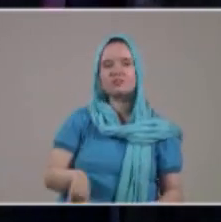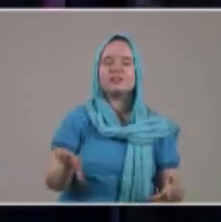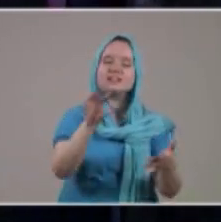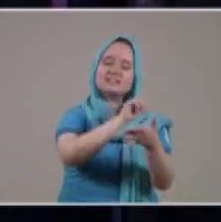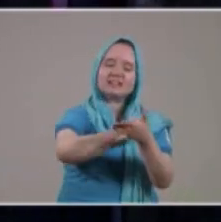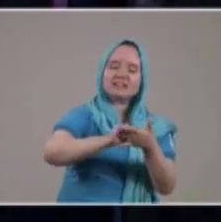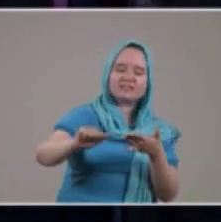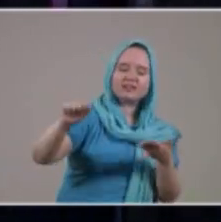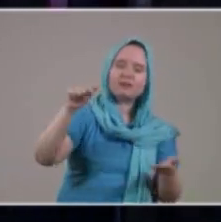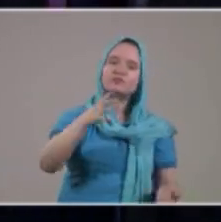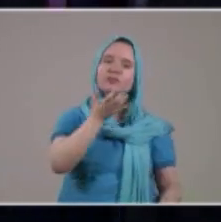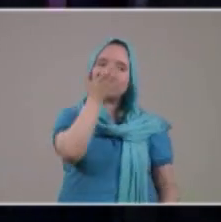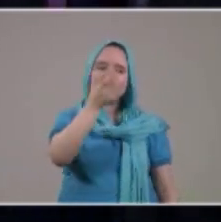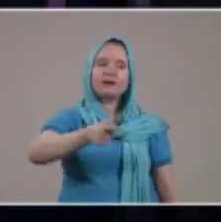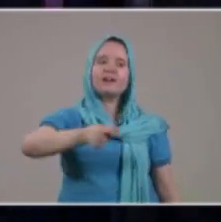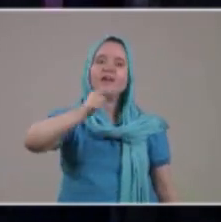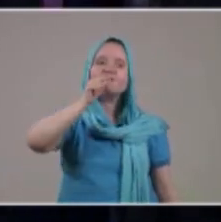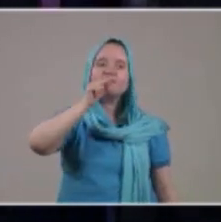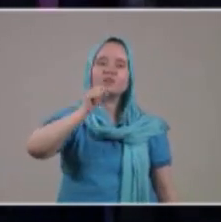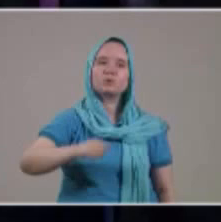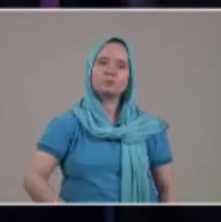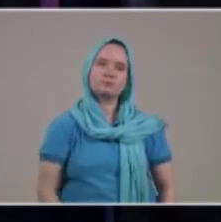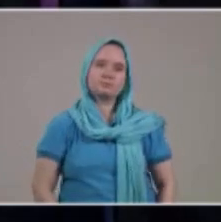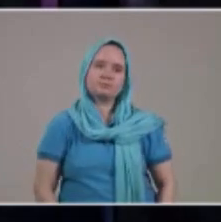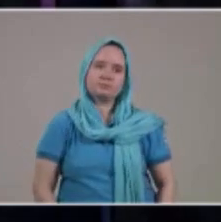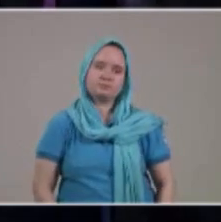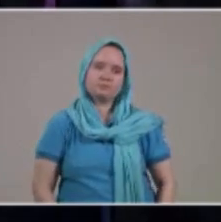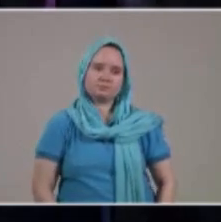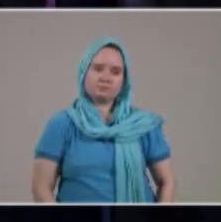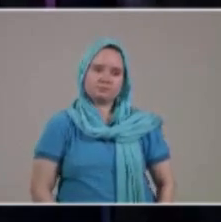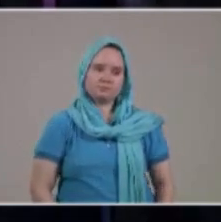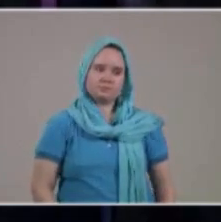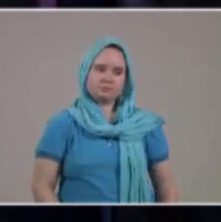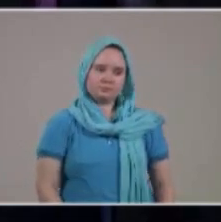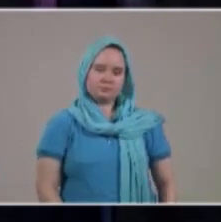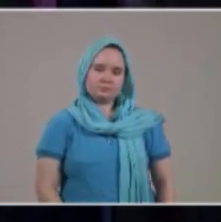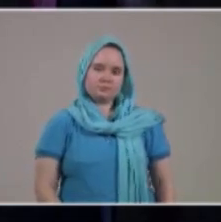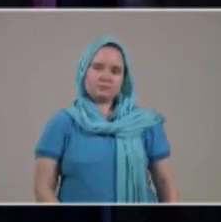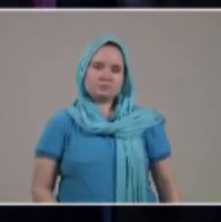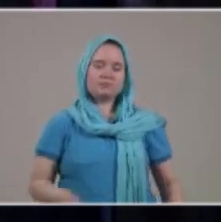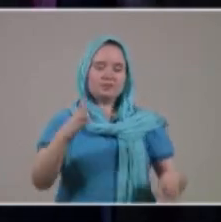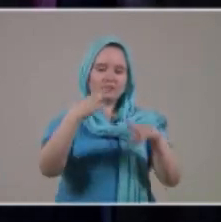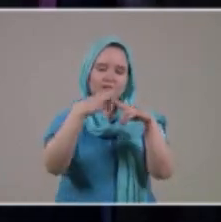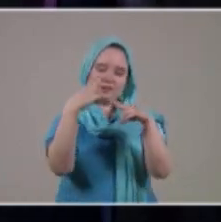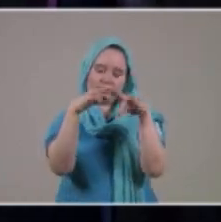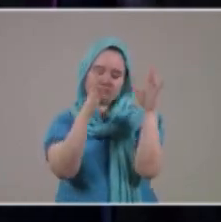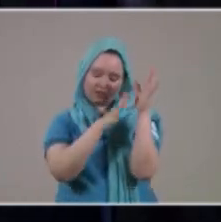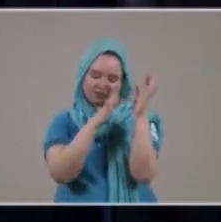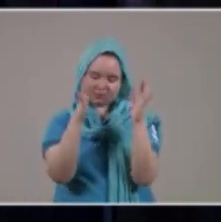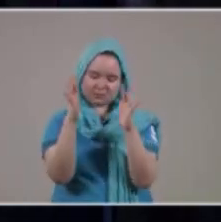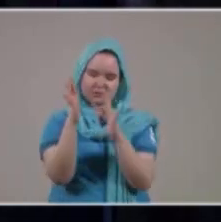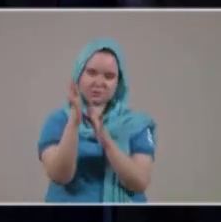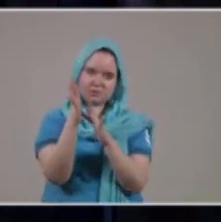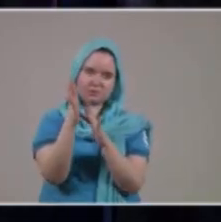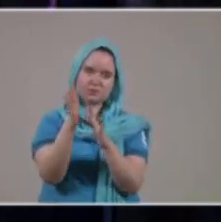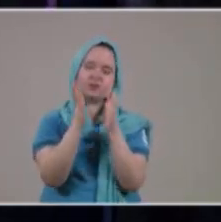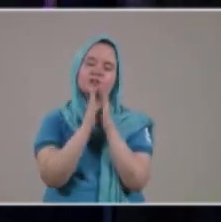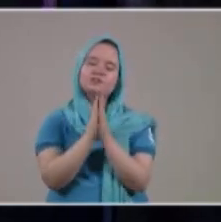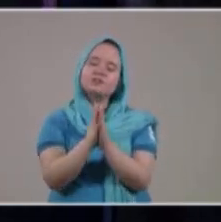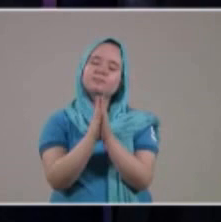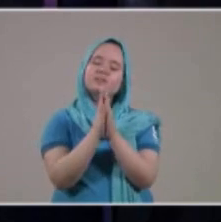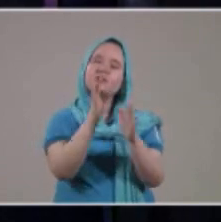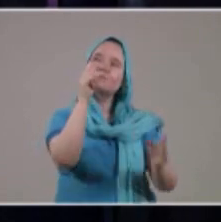Santificamos estos elementos, el pan y el vino, en el nombre de Jesús. Te